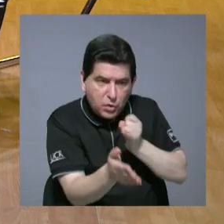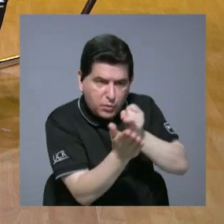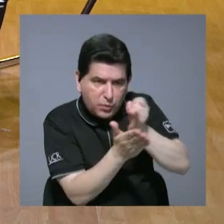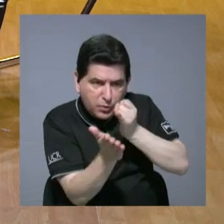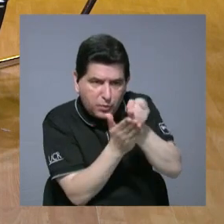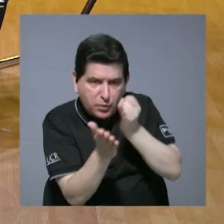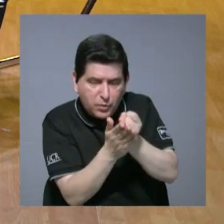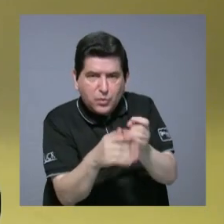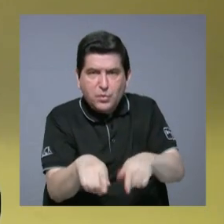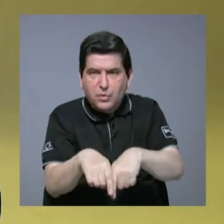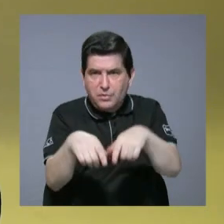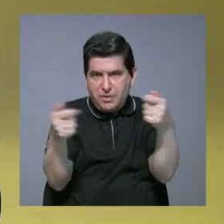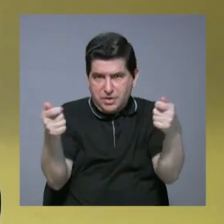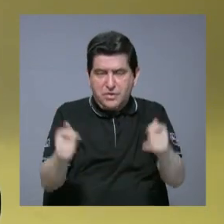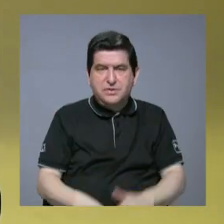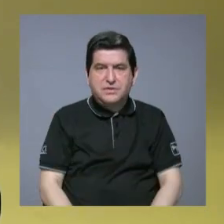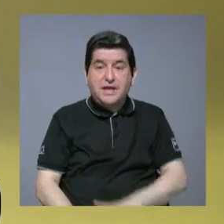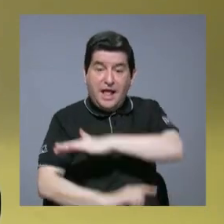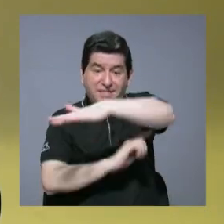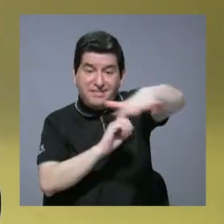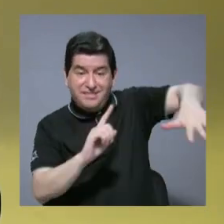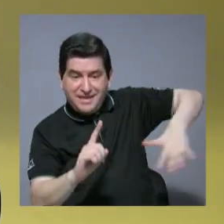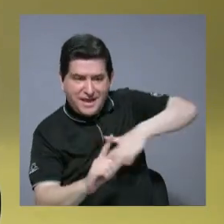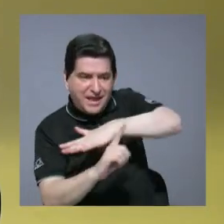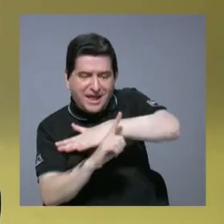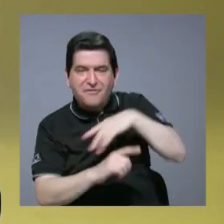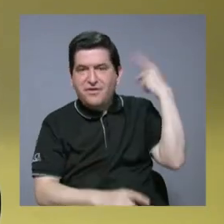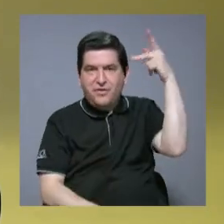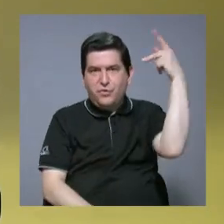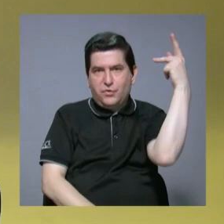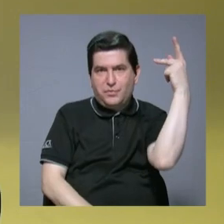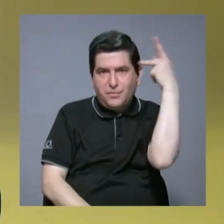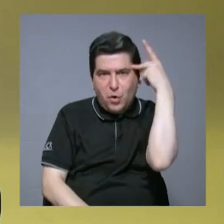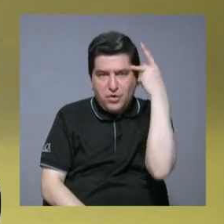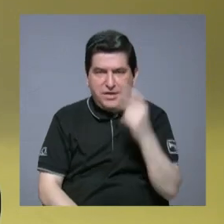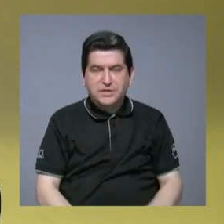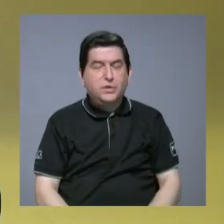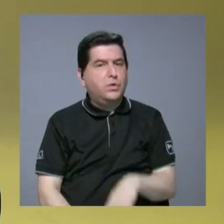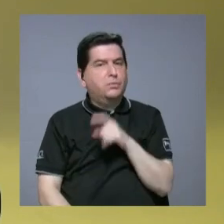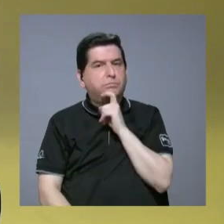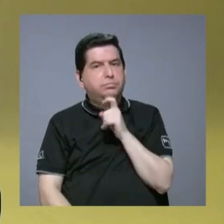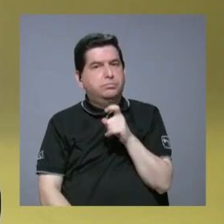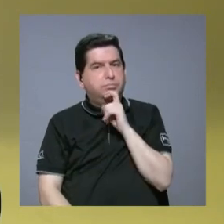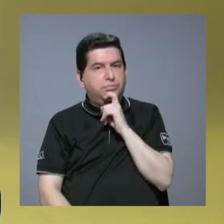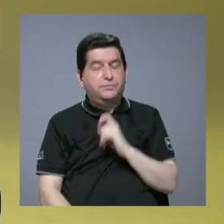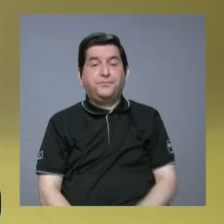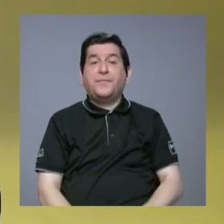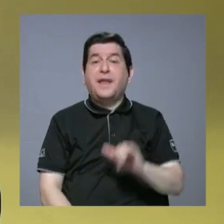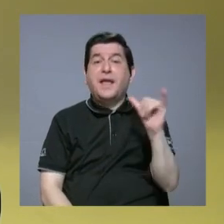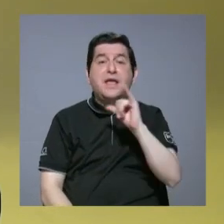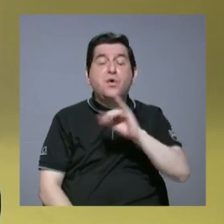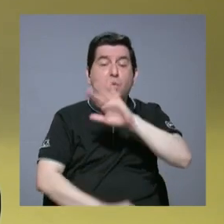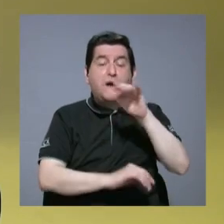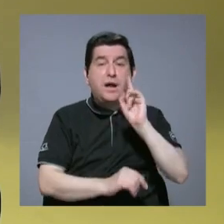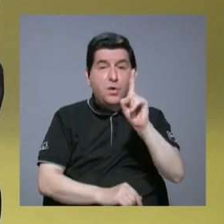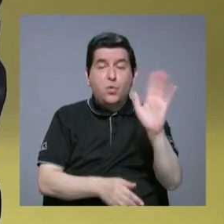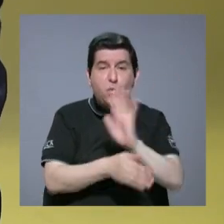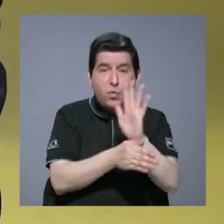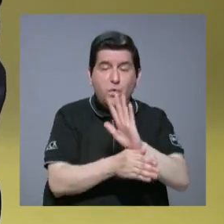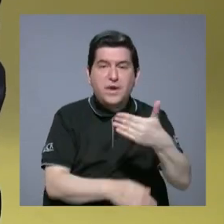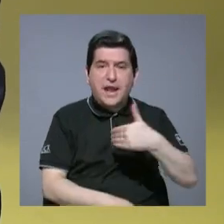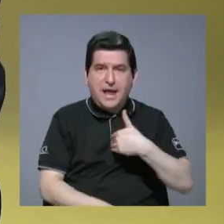investigación periodística, del entorno político tan difícil, sino que también es una película